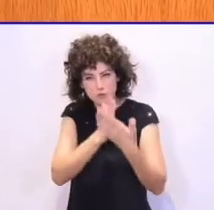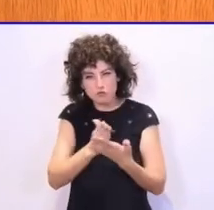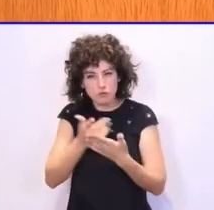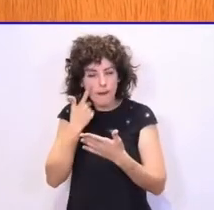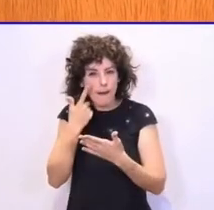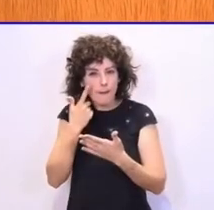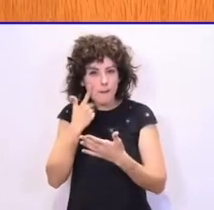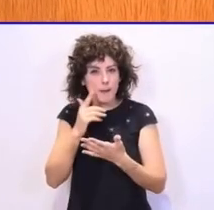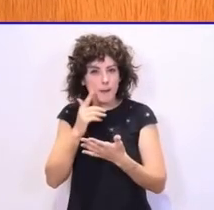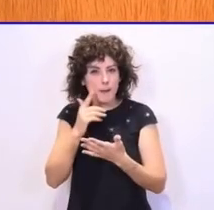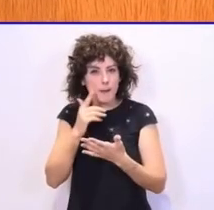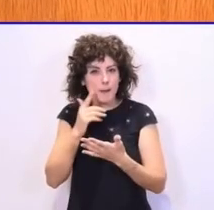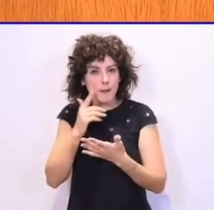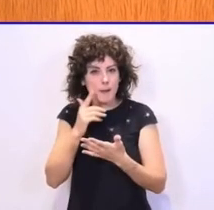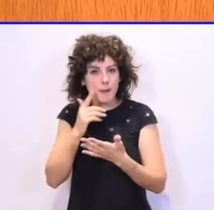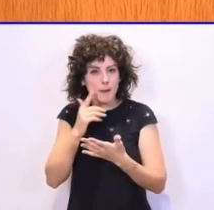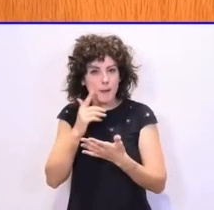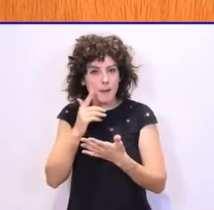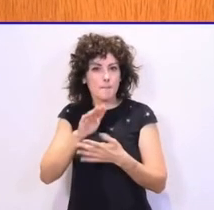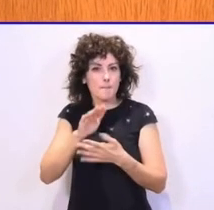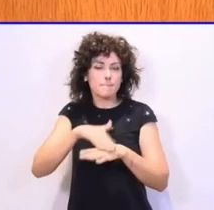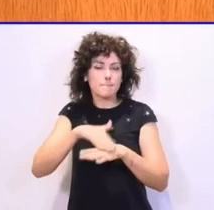Para hablar de qué